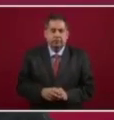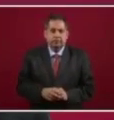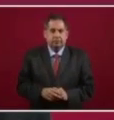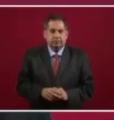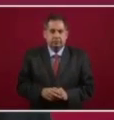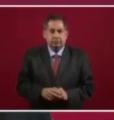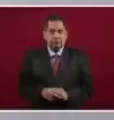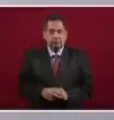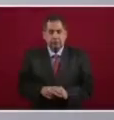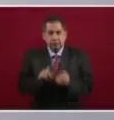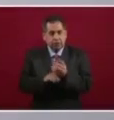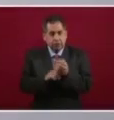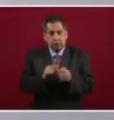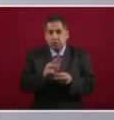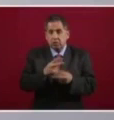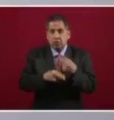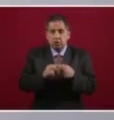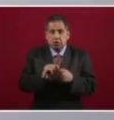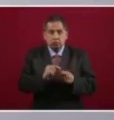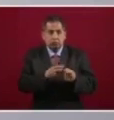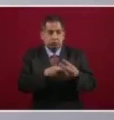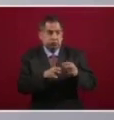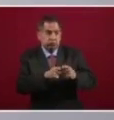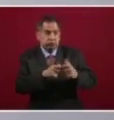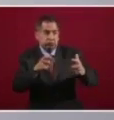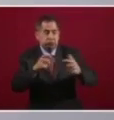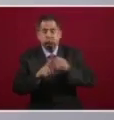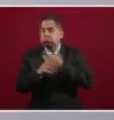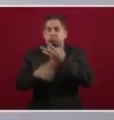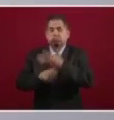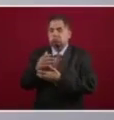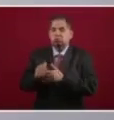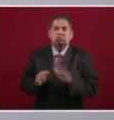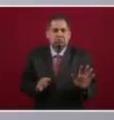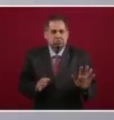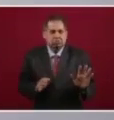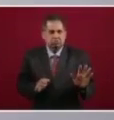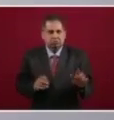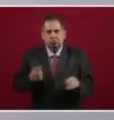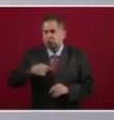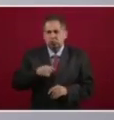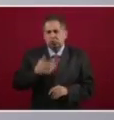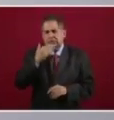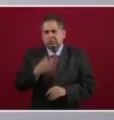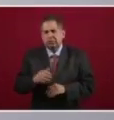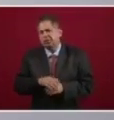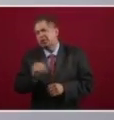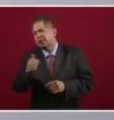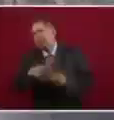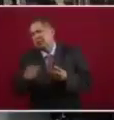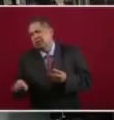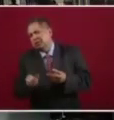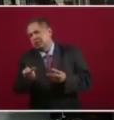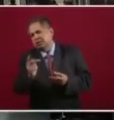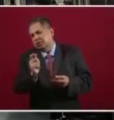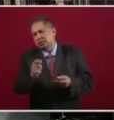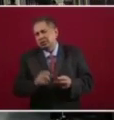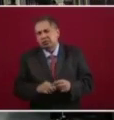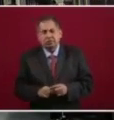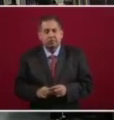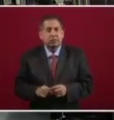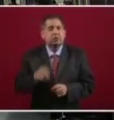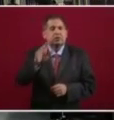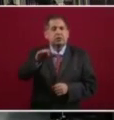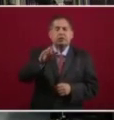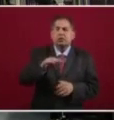Donde hay un poco de crecimiento, hay conflictos. Nosotros estamos bien. ¿Cuál es tu otra pregunta? Sobre el cambio